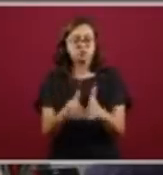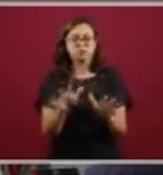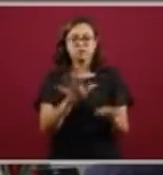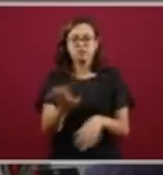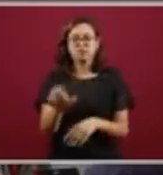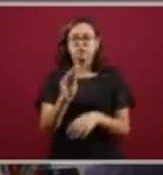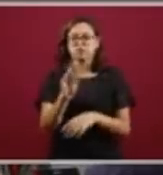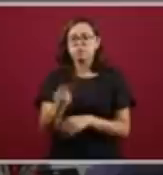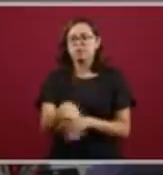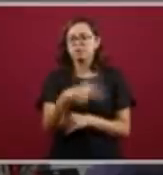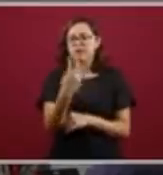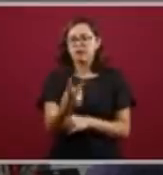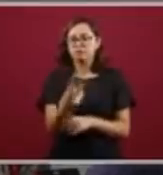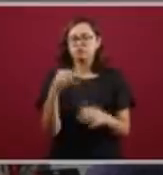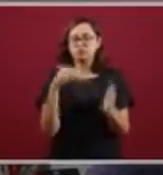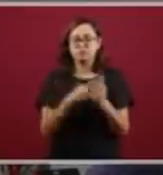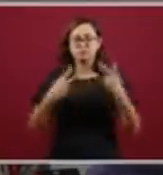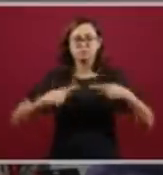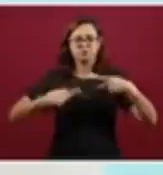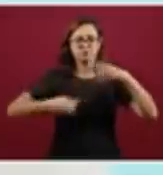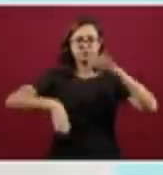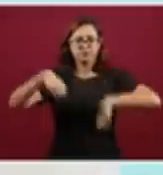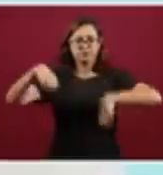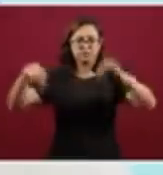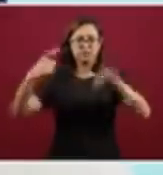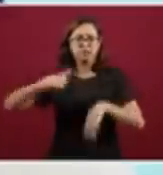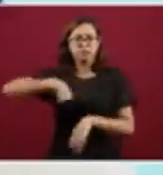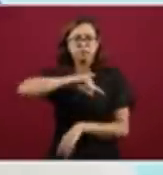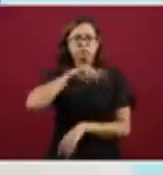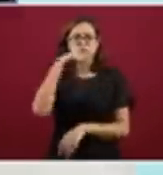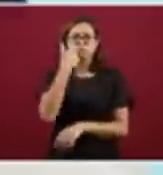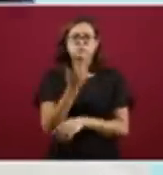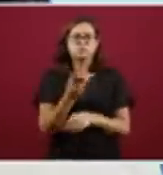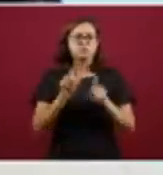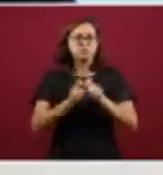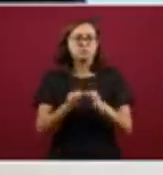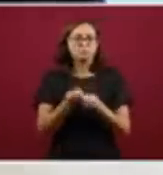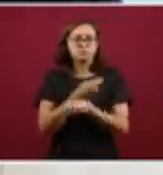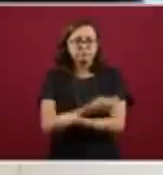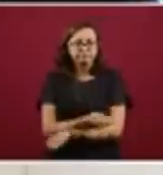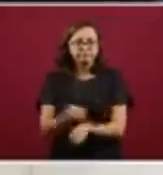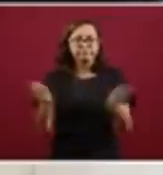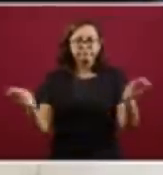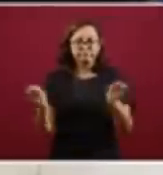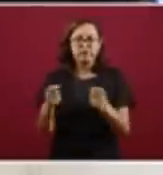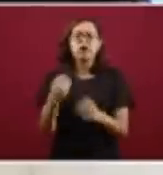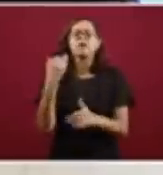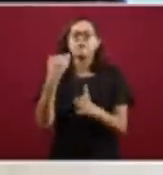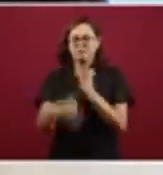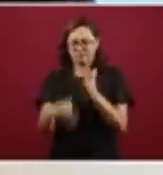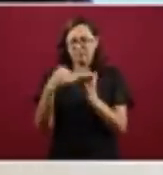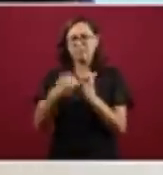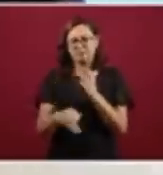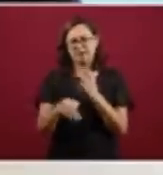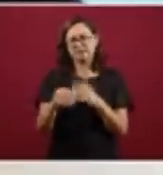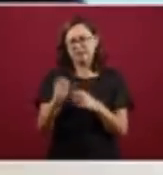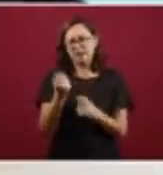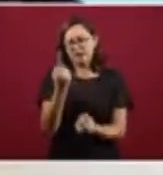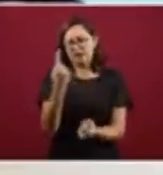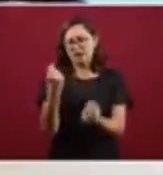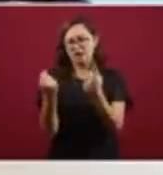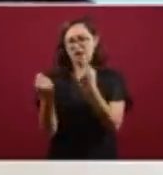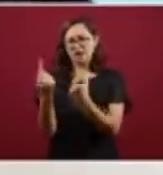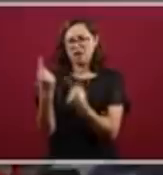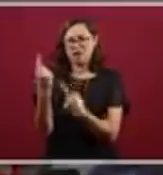8.592.000 adultos mayores a los que queremos llegar. Todavía nos falta una parte